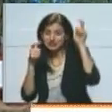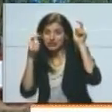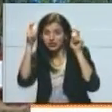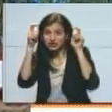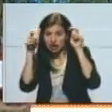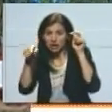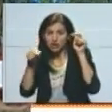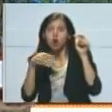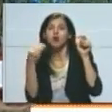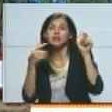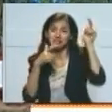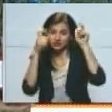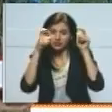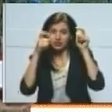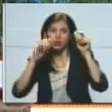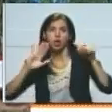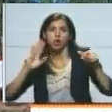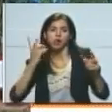nosotros a la oposición.